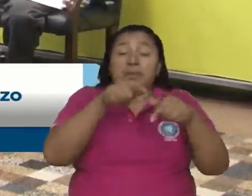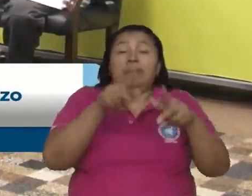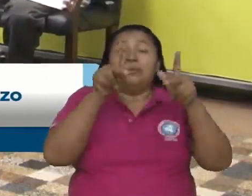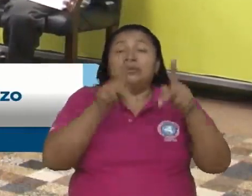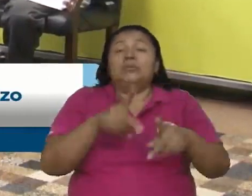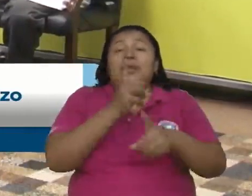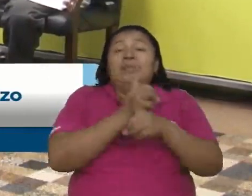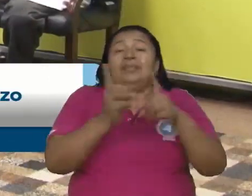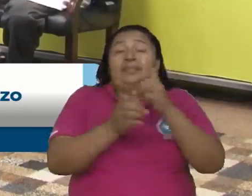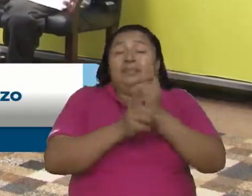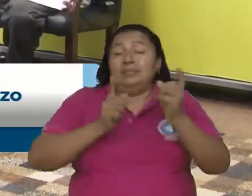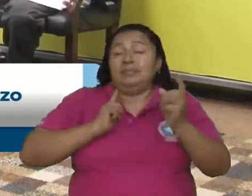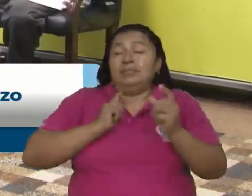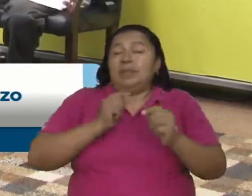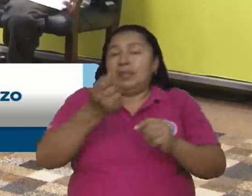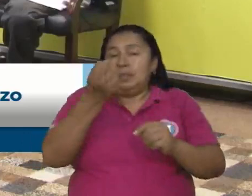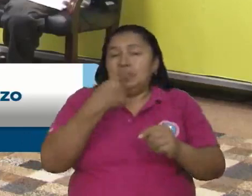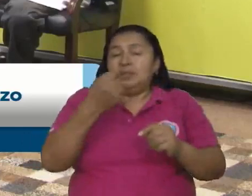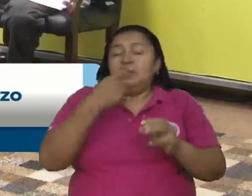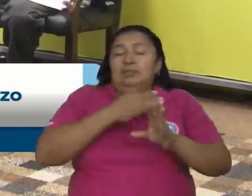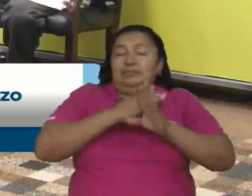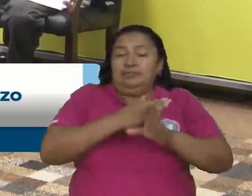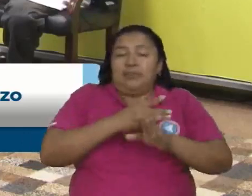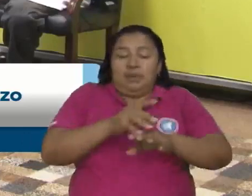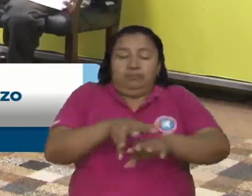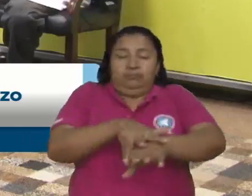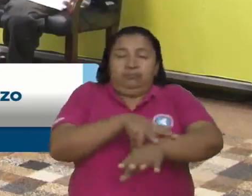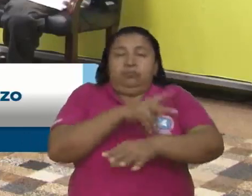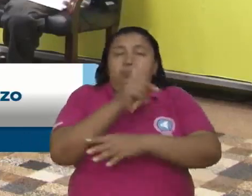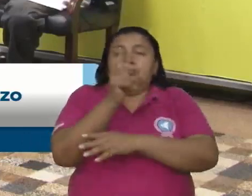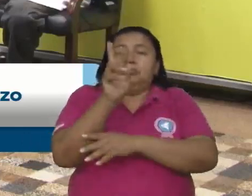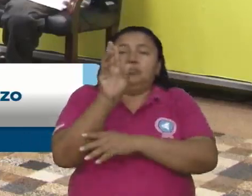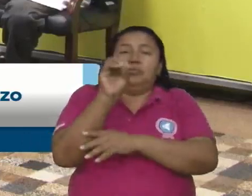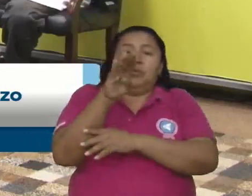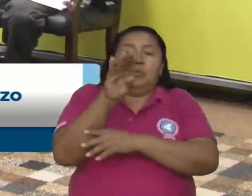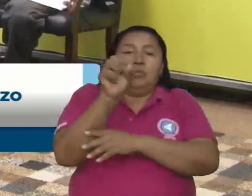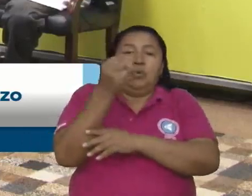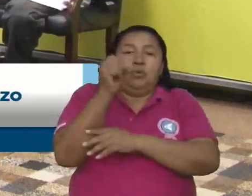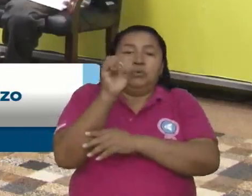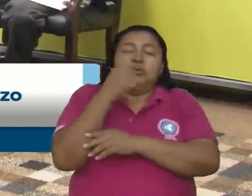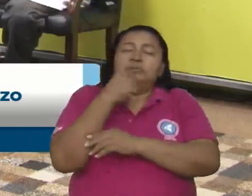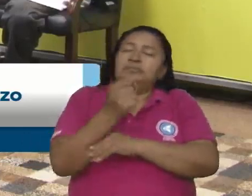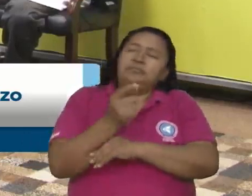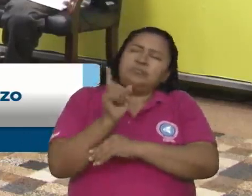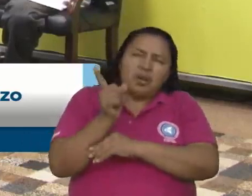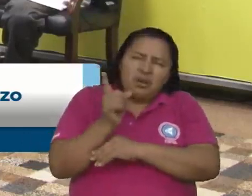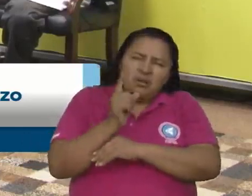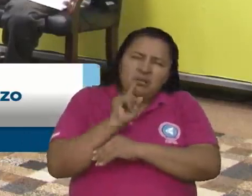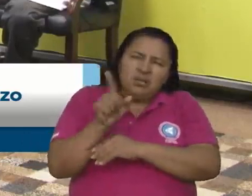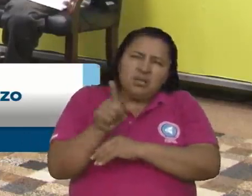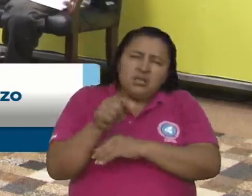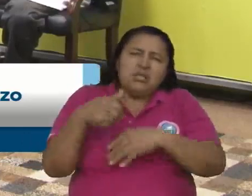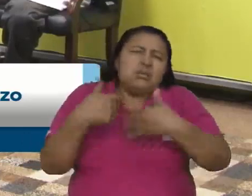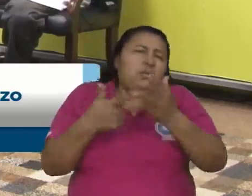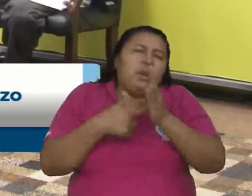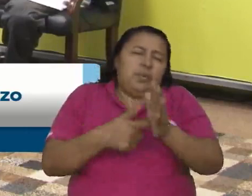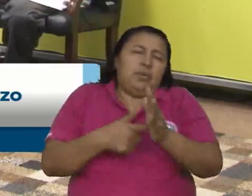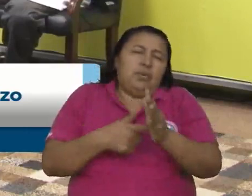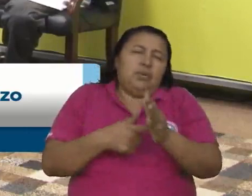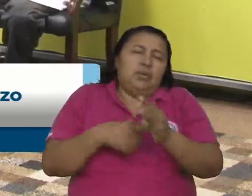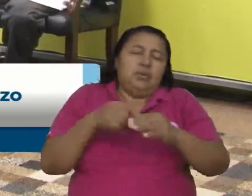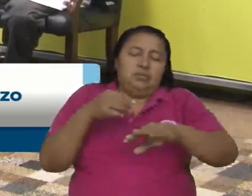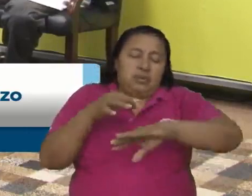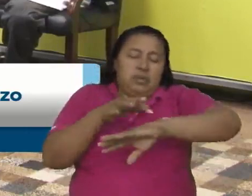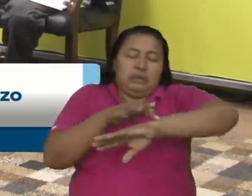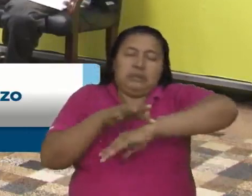debe recibir tratamiento para evitar que se dé la trombosis. Ok. Interesante eso. Y se sucedió, por ejemplo, en el ojo del